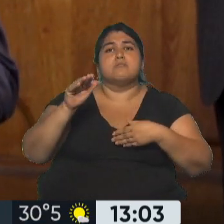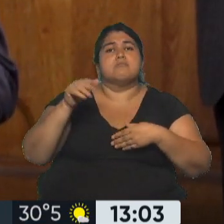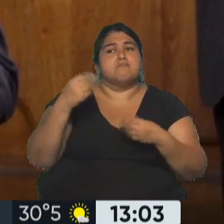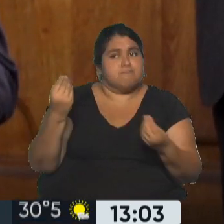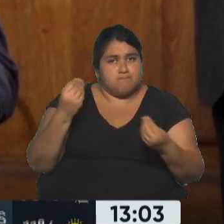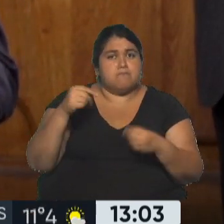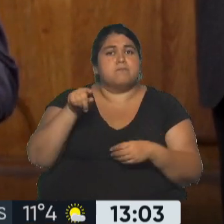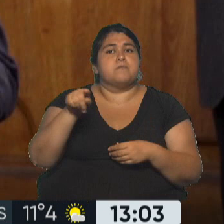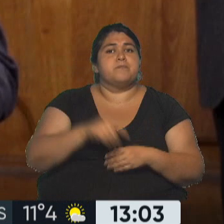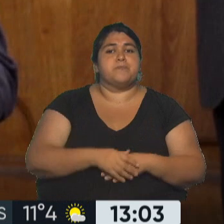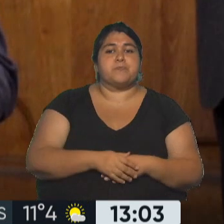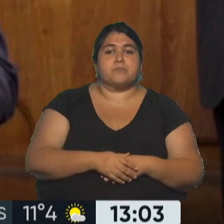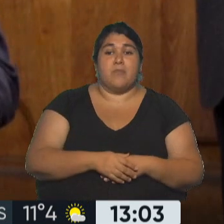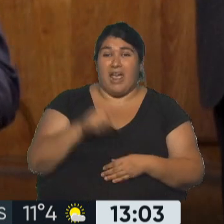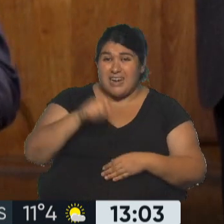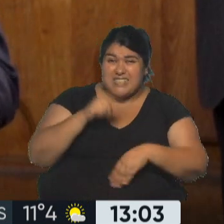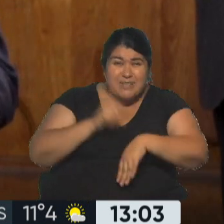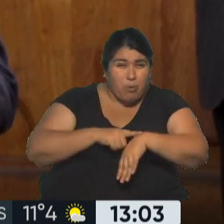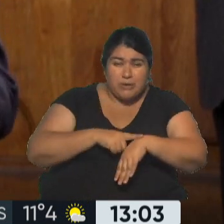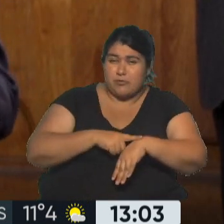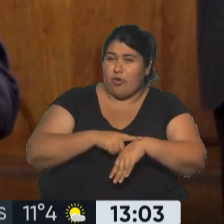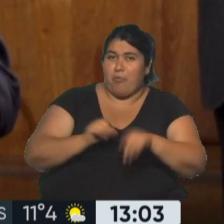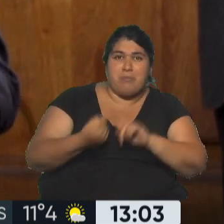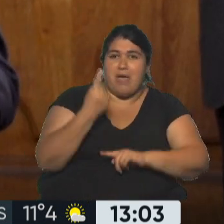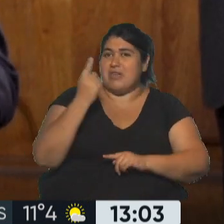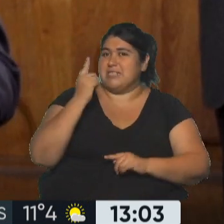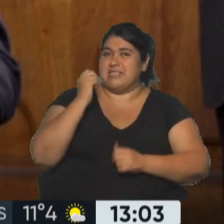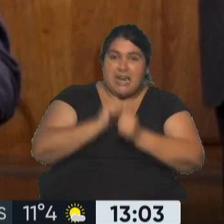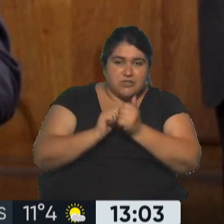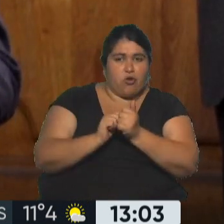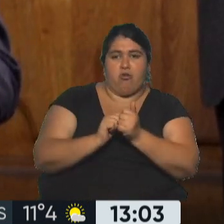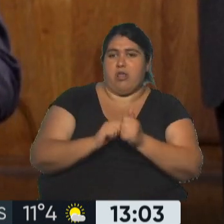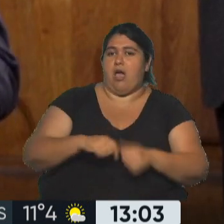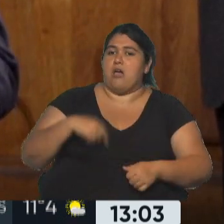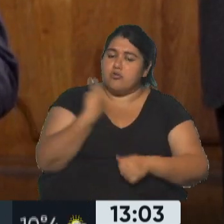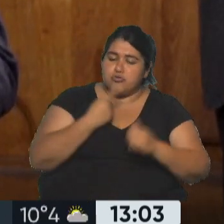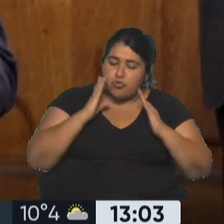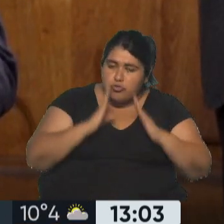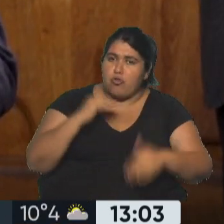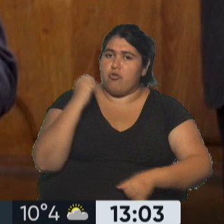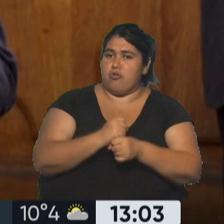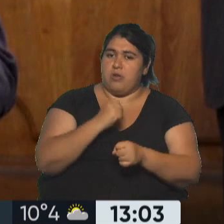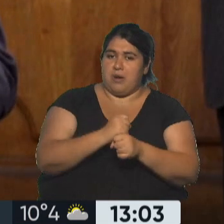ofrece este momento histórico, nos toca trabajar para